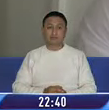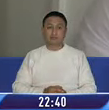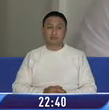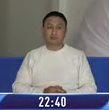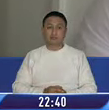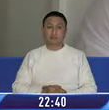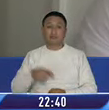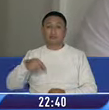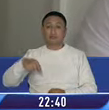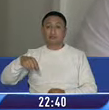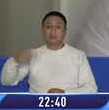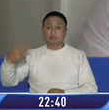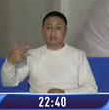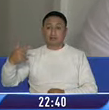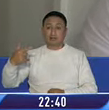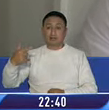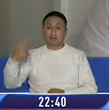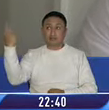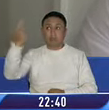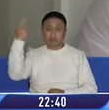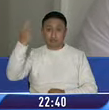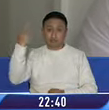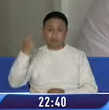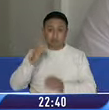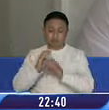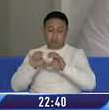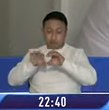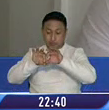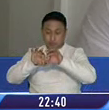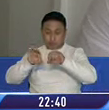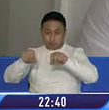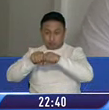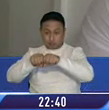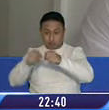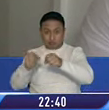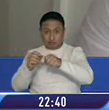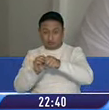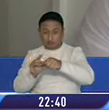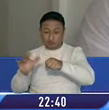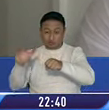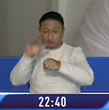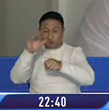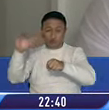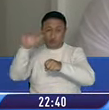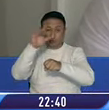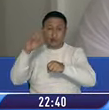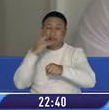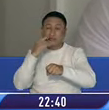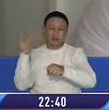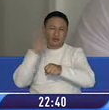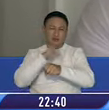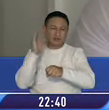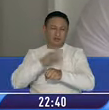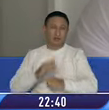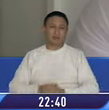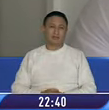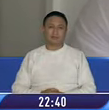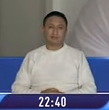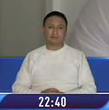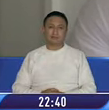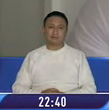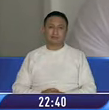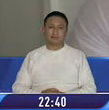de un compresor de los aires del laboratorio de cómputo que está generando un gas, un olor bastante fuerte